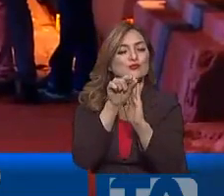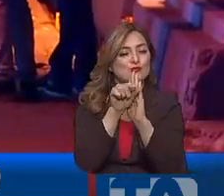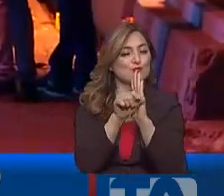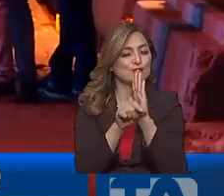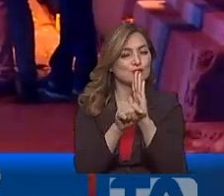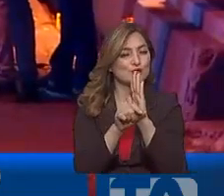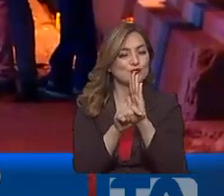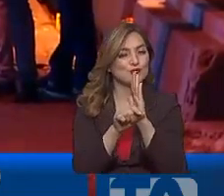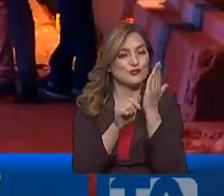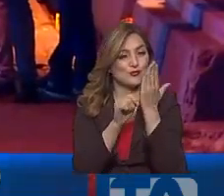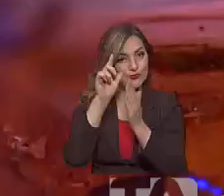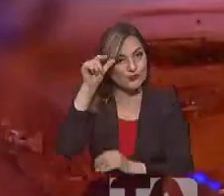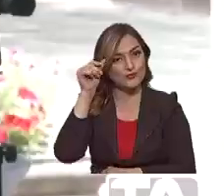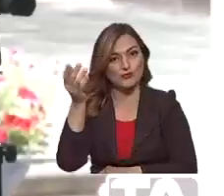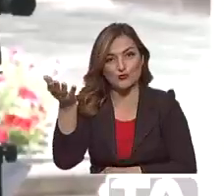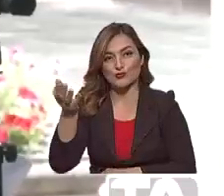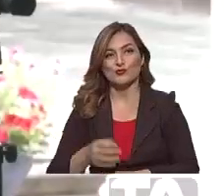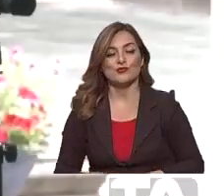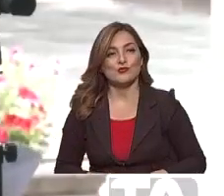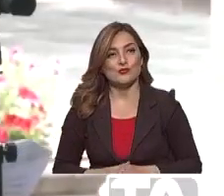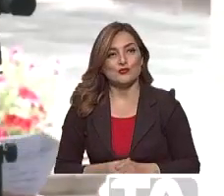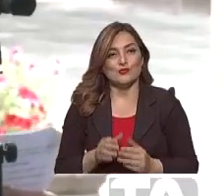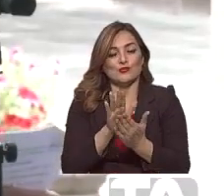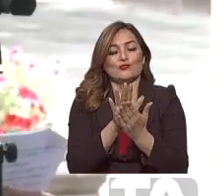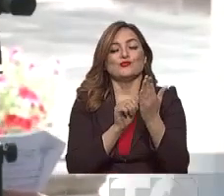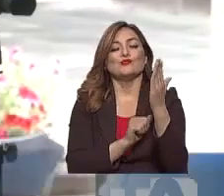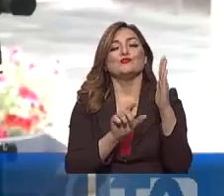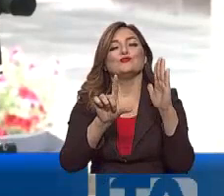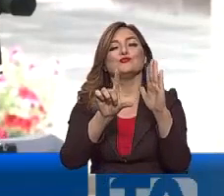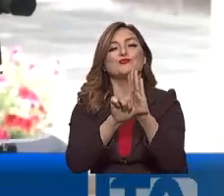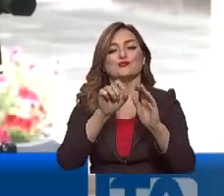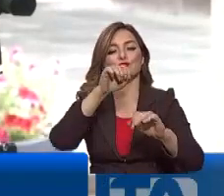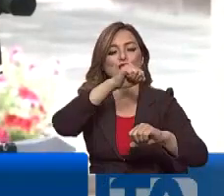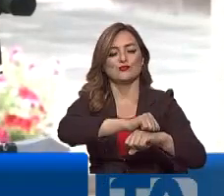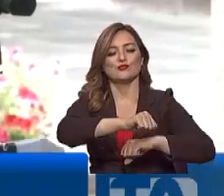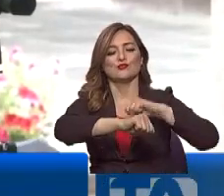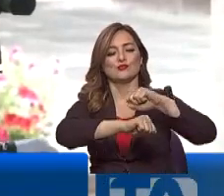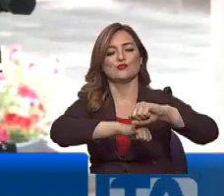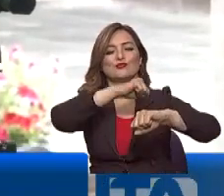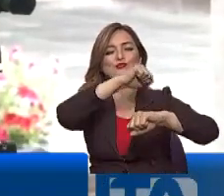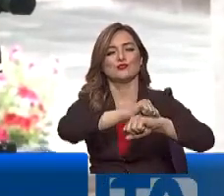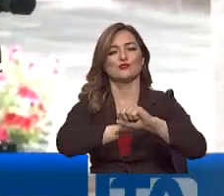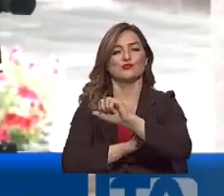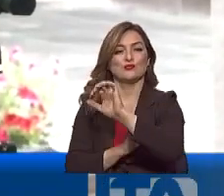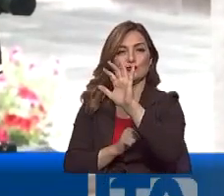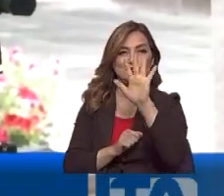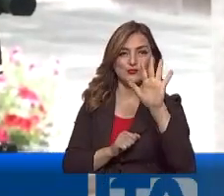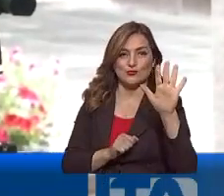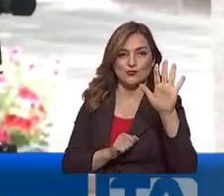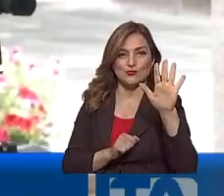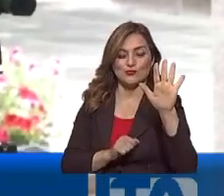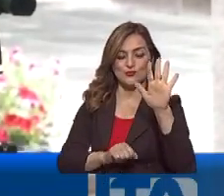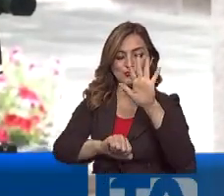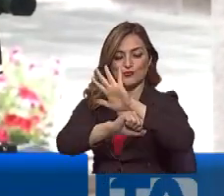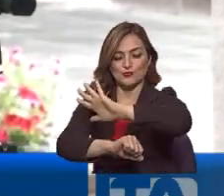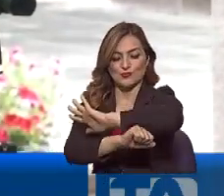la ministra de Gobierno. El proyecto de ley se ha estructurado alrededor de 5 ejes. El primer eje de ellos